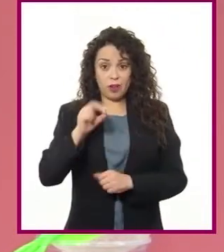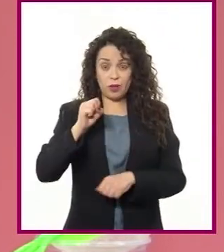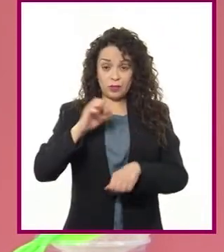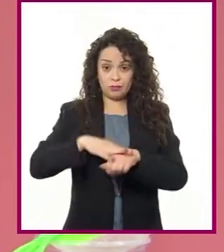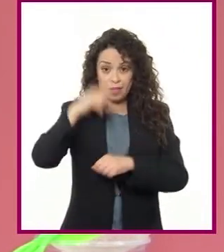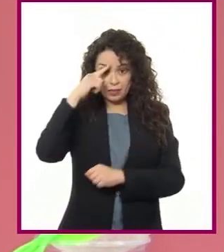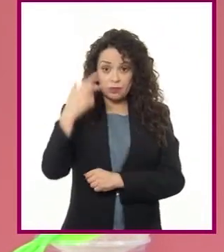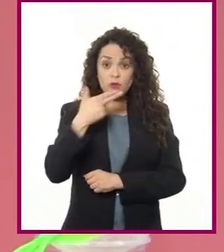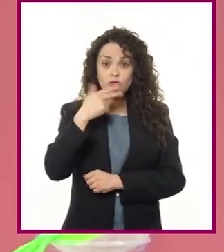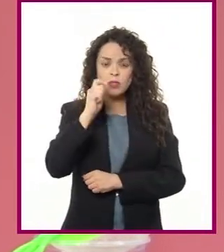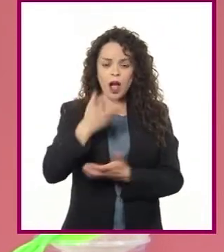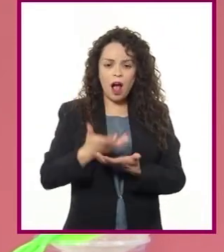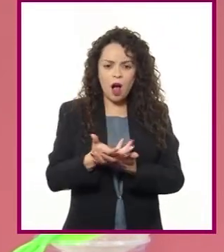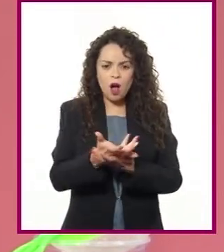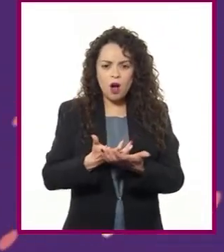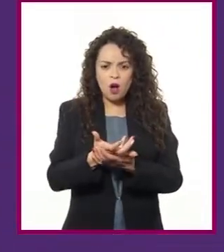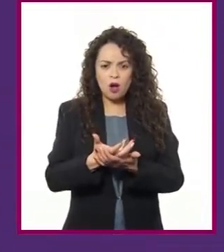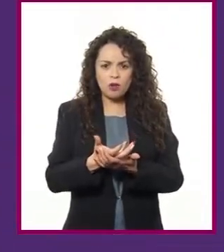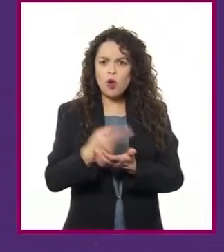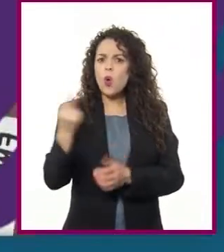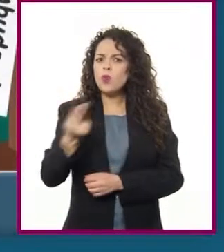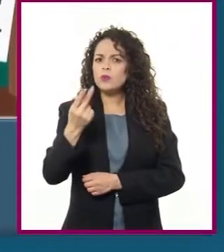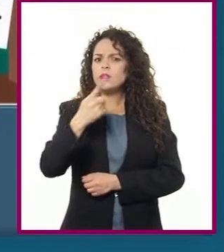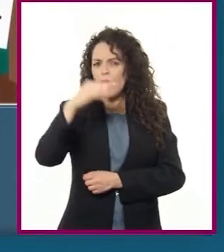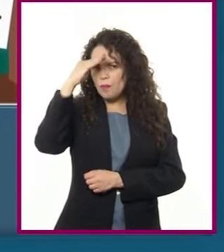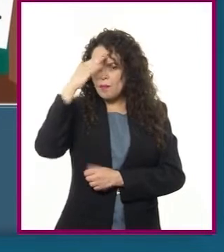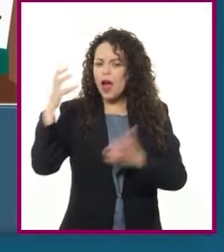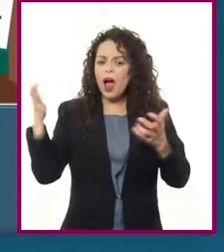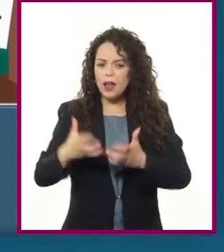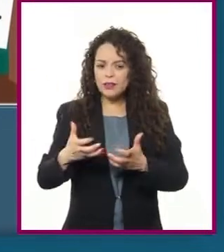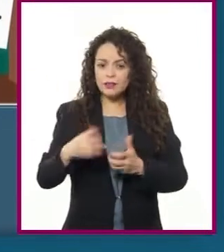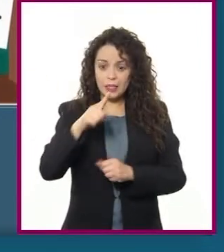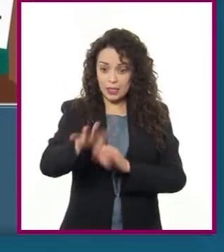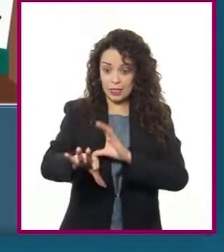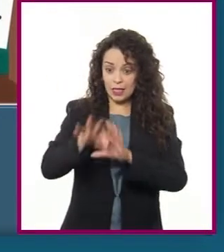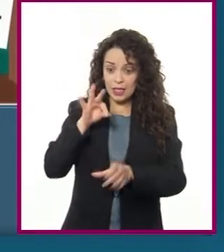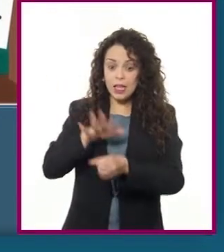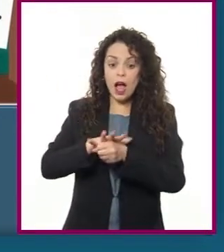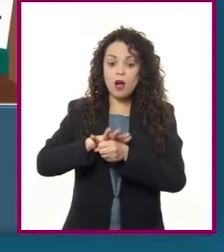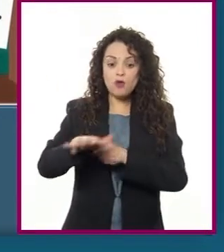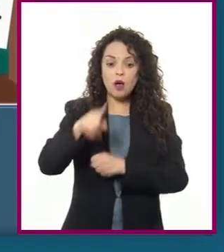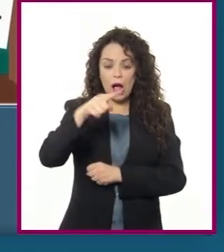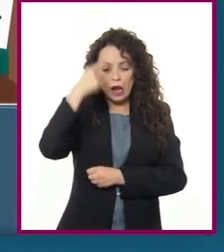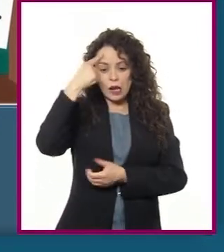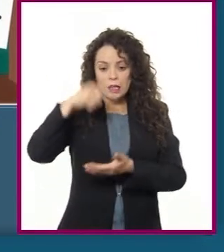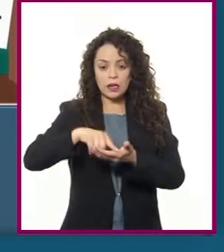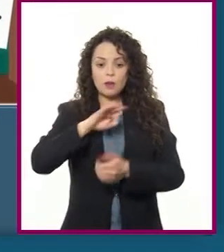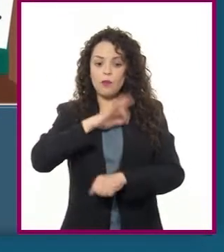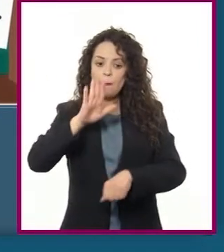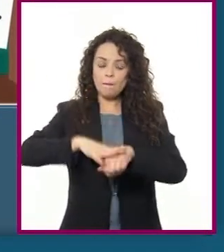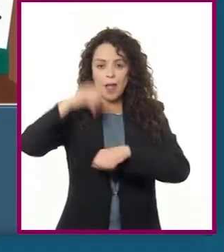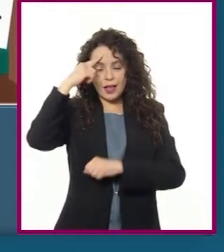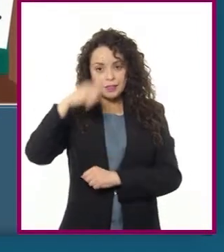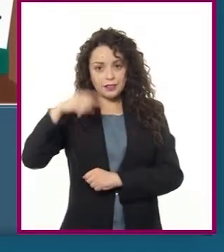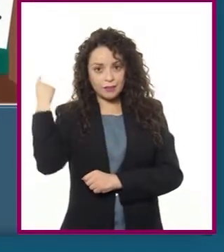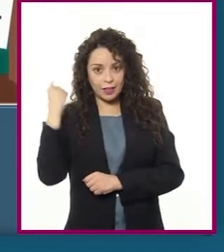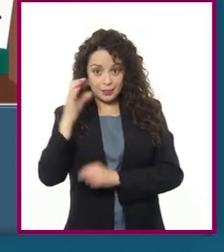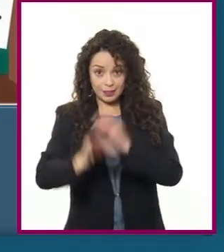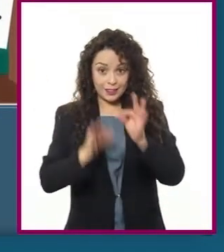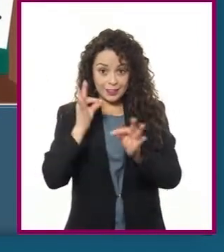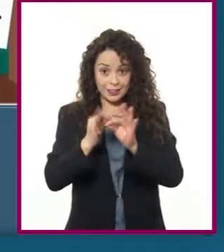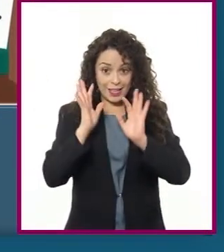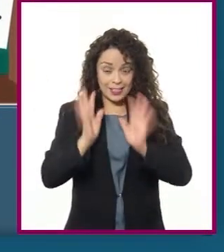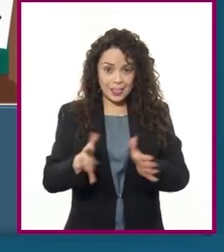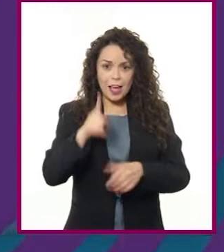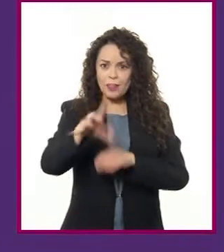colador? ¿Ustedes cómo hubieran resuelto esta situación? Elijan del tablero el método que ustedes consideren más adecuado. ¿Listos?